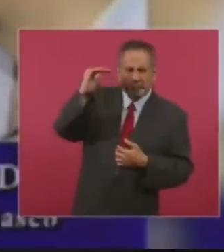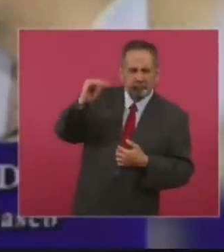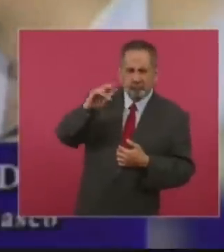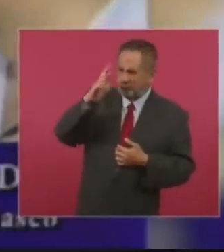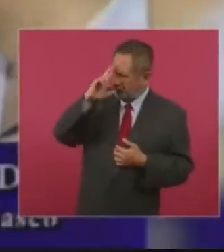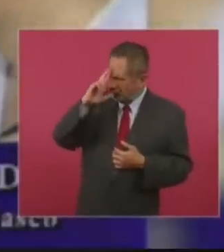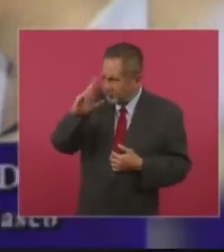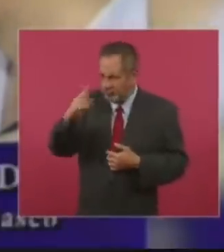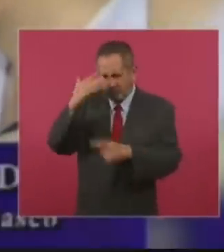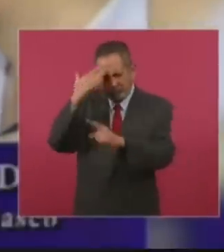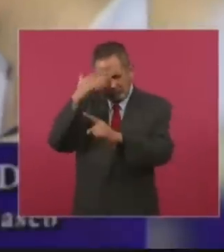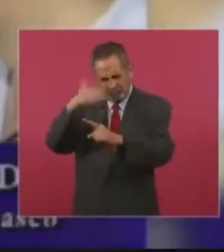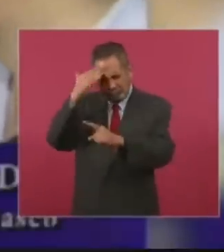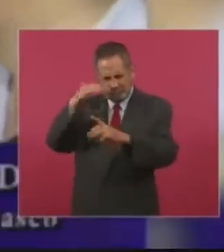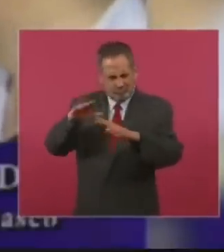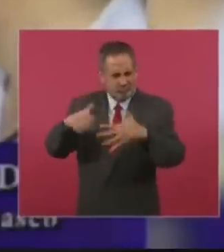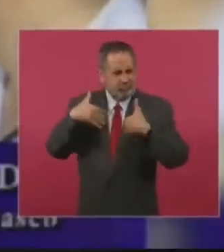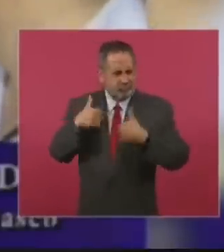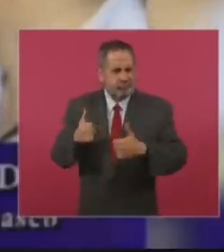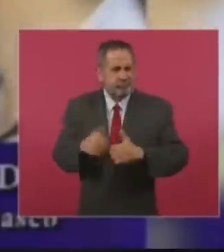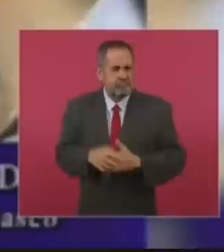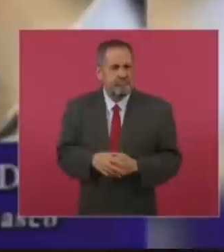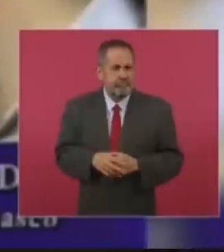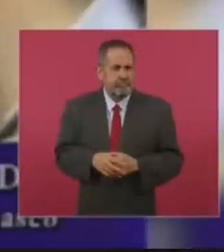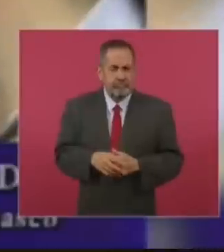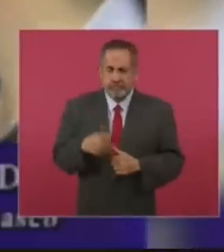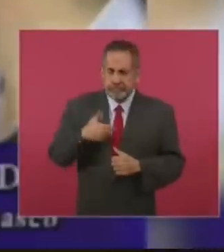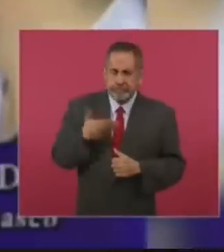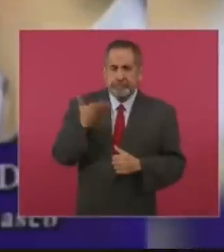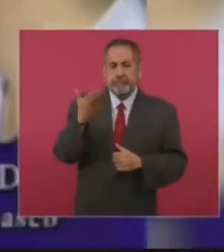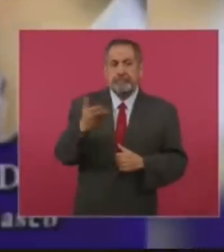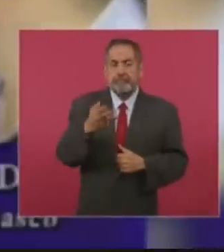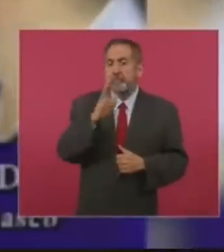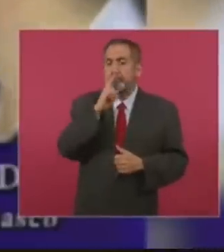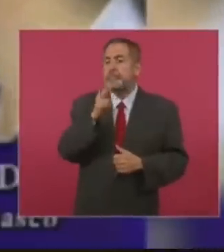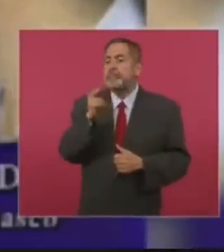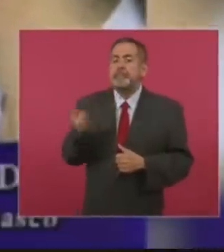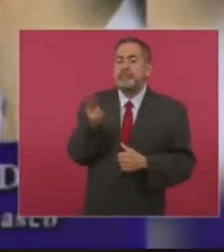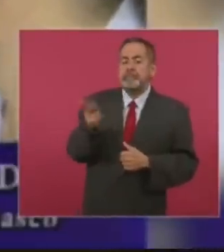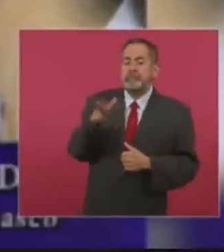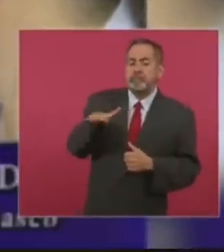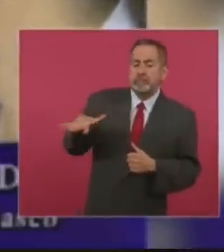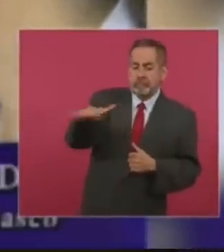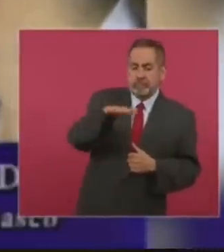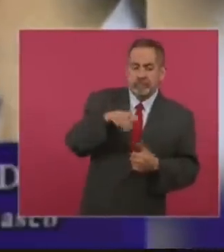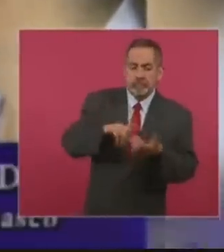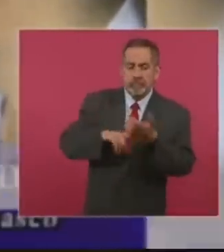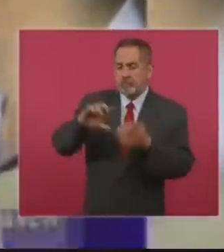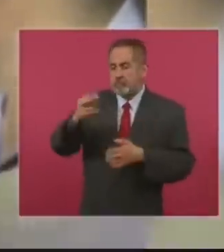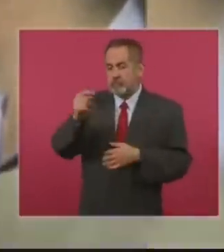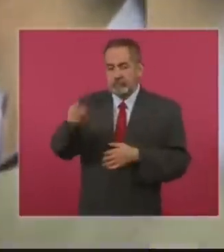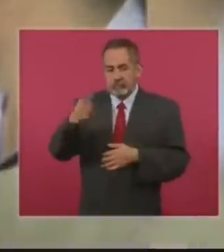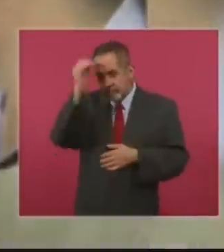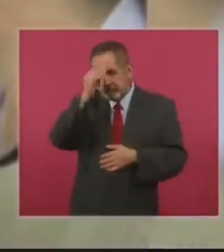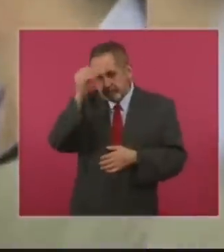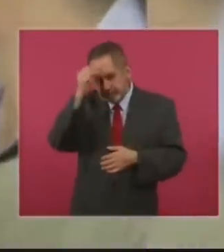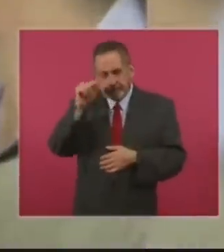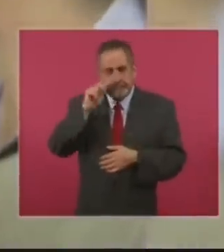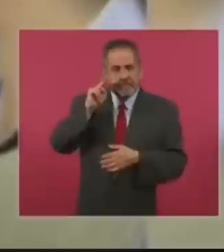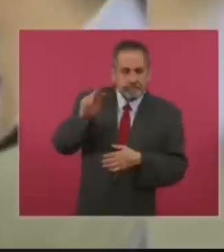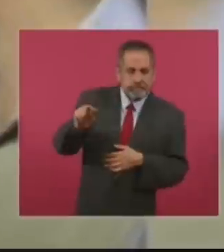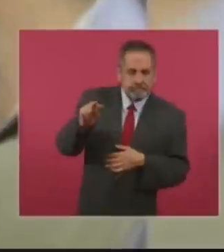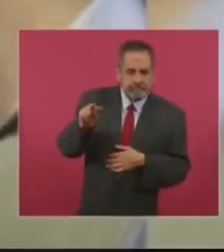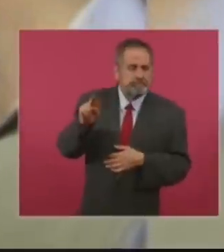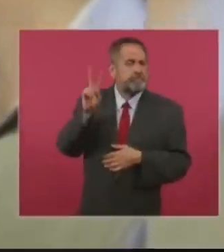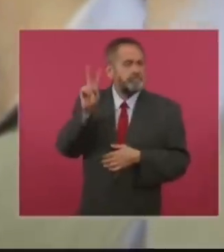consciente yo te pediría que mejor les preguntaras a ellos o sea Qué opinan te vas a dar cuenta de